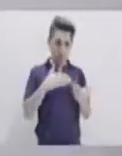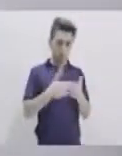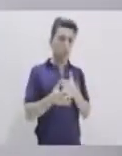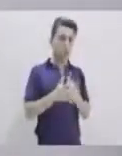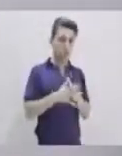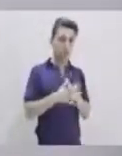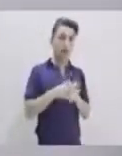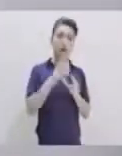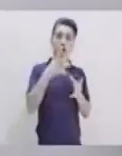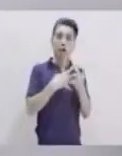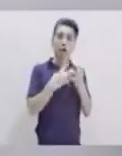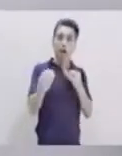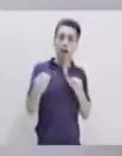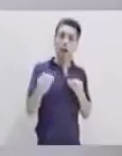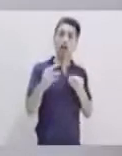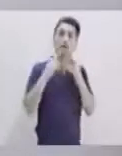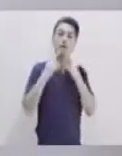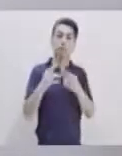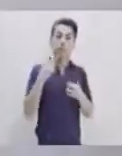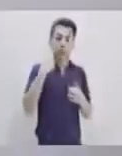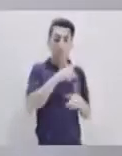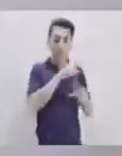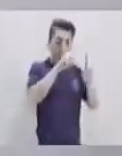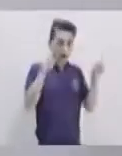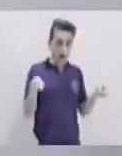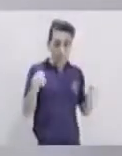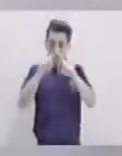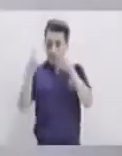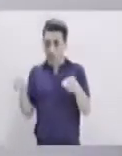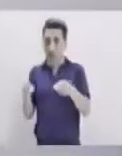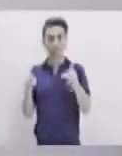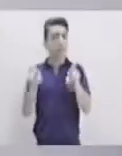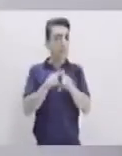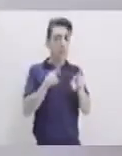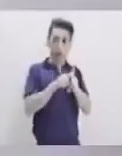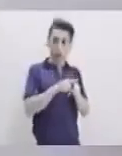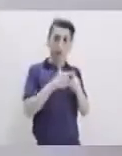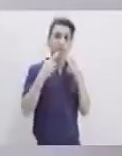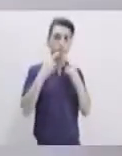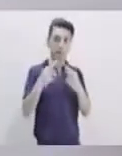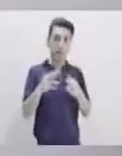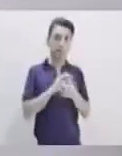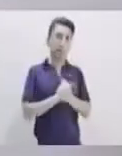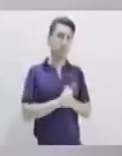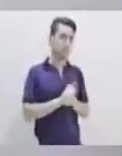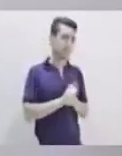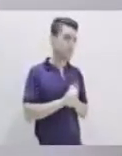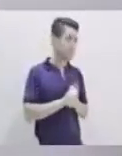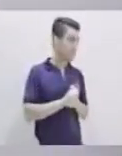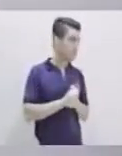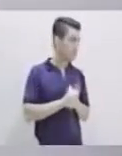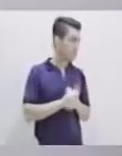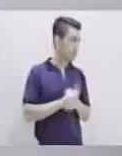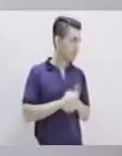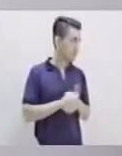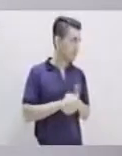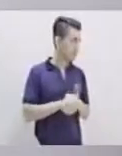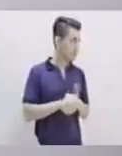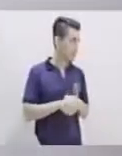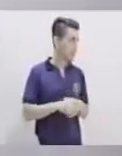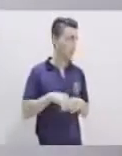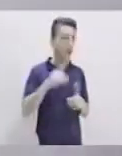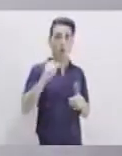importa, porque el resultado por la ley conmutativa será el mismo. Bien, ahora, ¿cómo nos queda